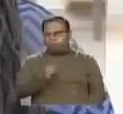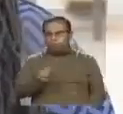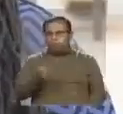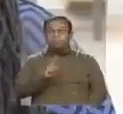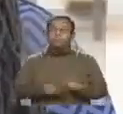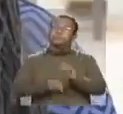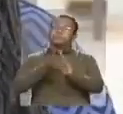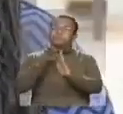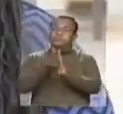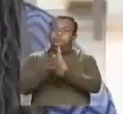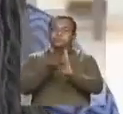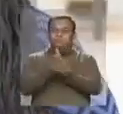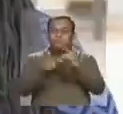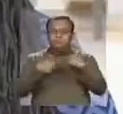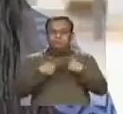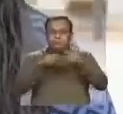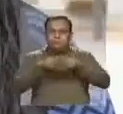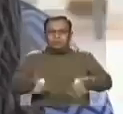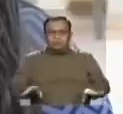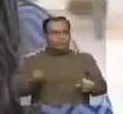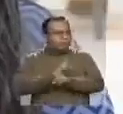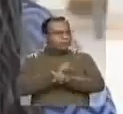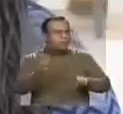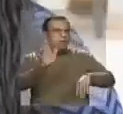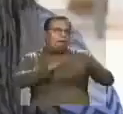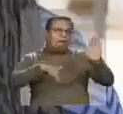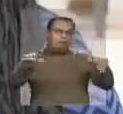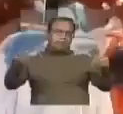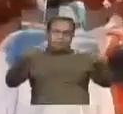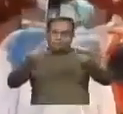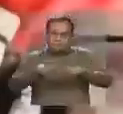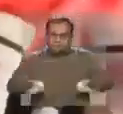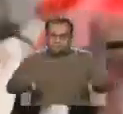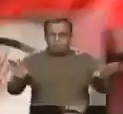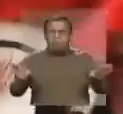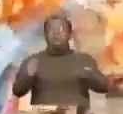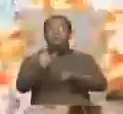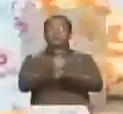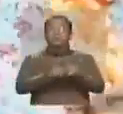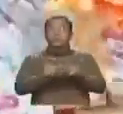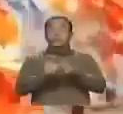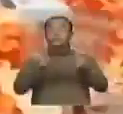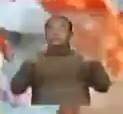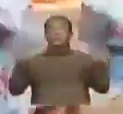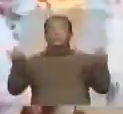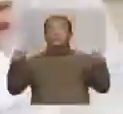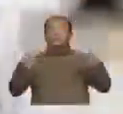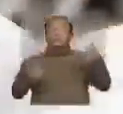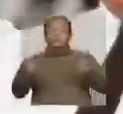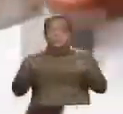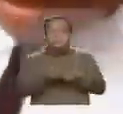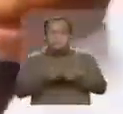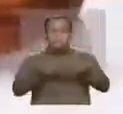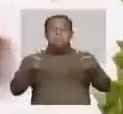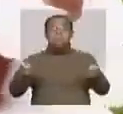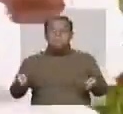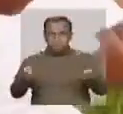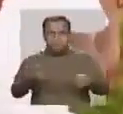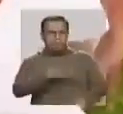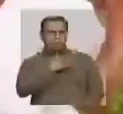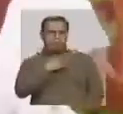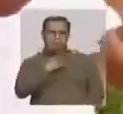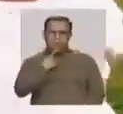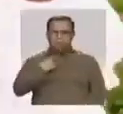donde la información de uno no se pierda, porque esto muchas veces se pierde, donde la cultura sea muchísimo más expandida, donde no sientas